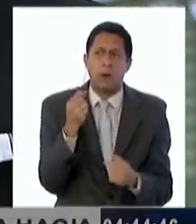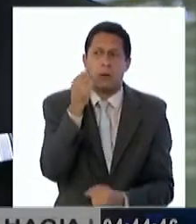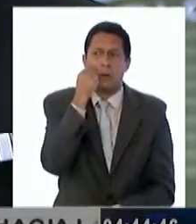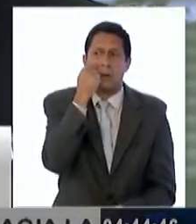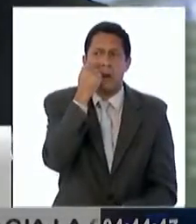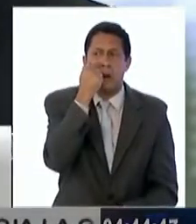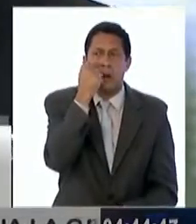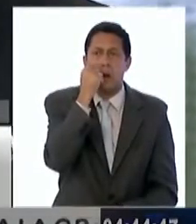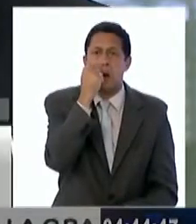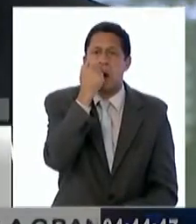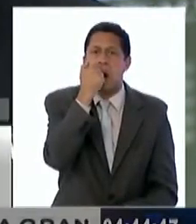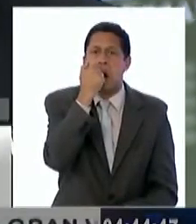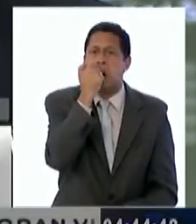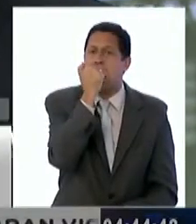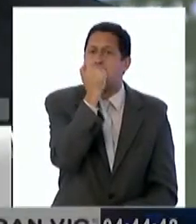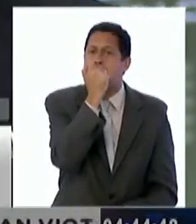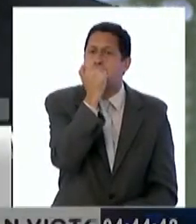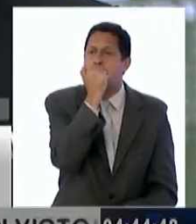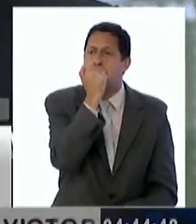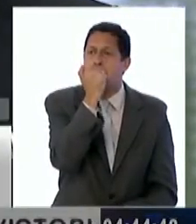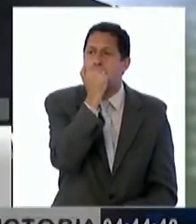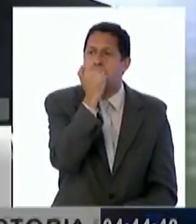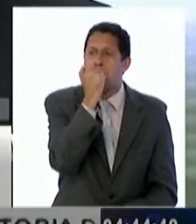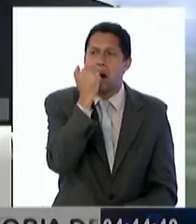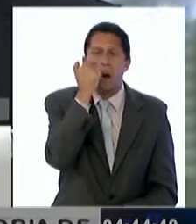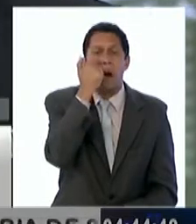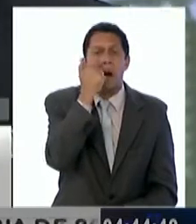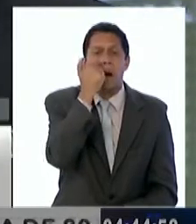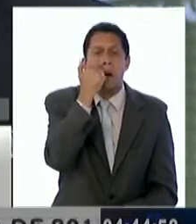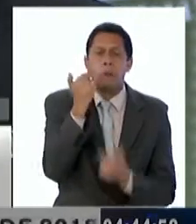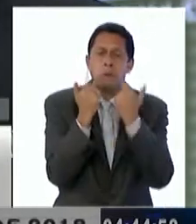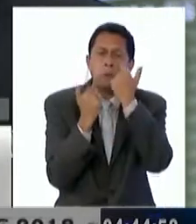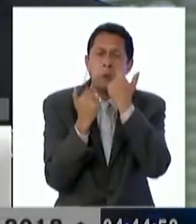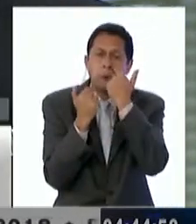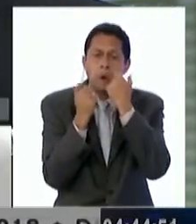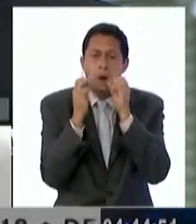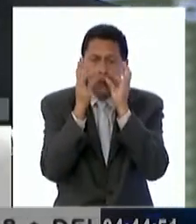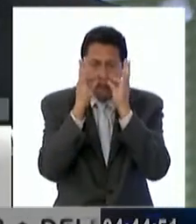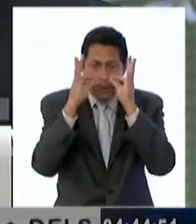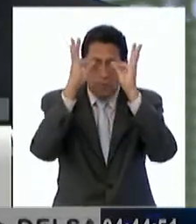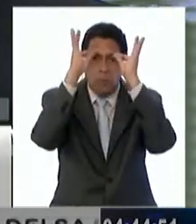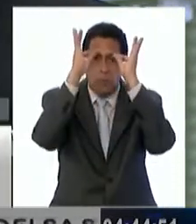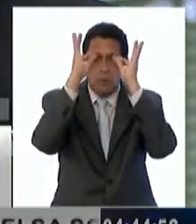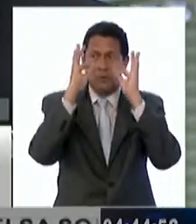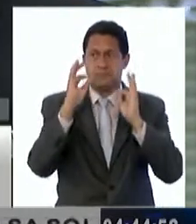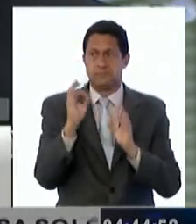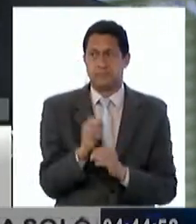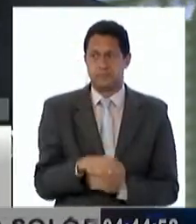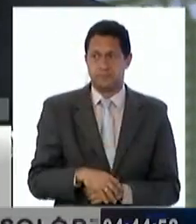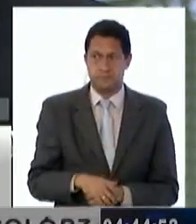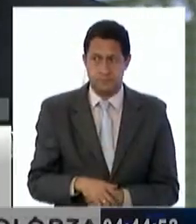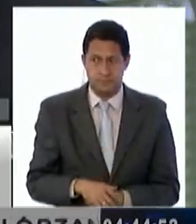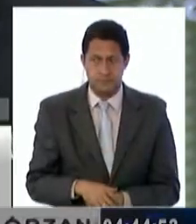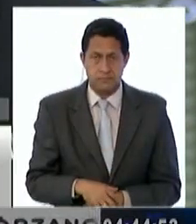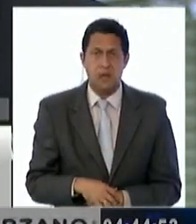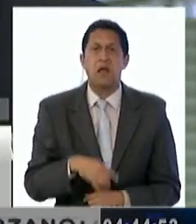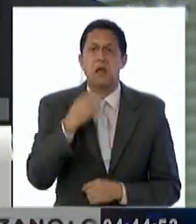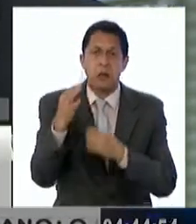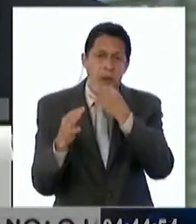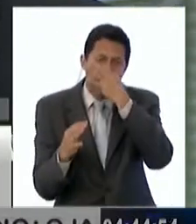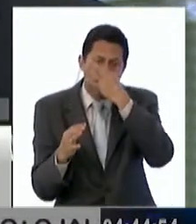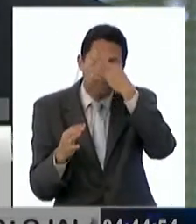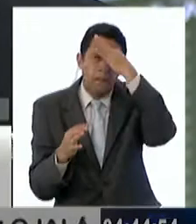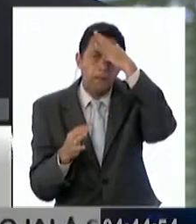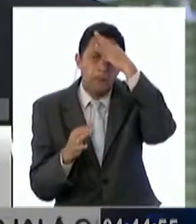incisiones a nivel del septo nasal que hay diferentes tipos y pues a nivel a ese nivel se aborda se